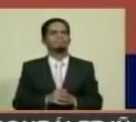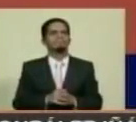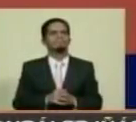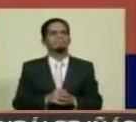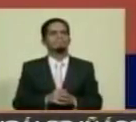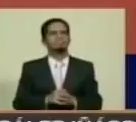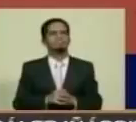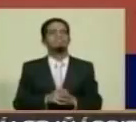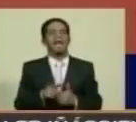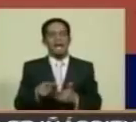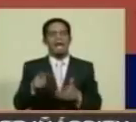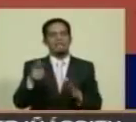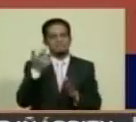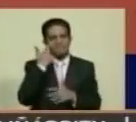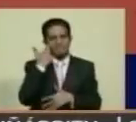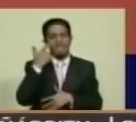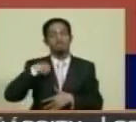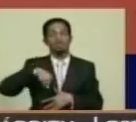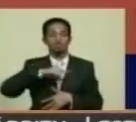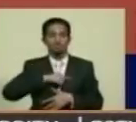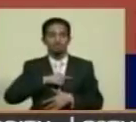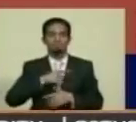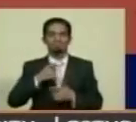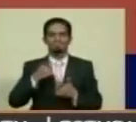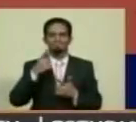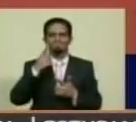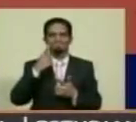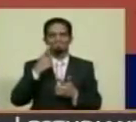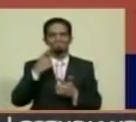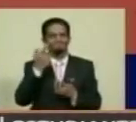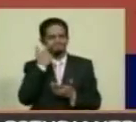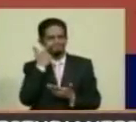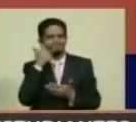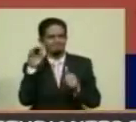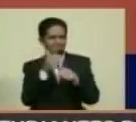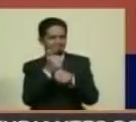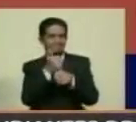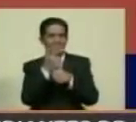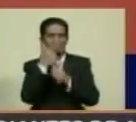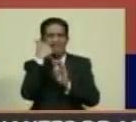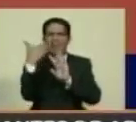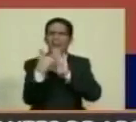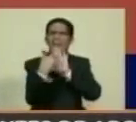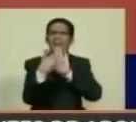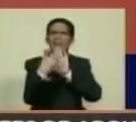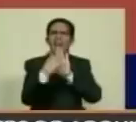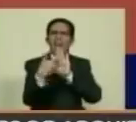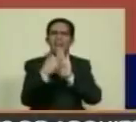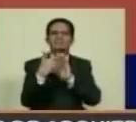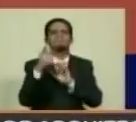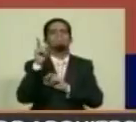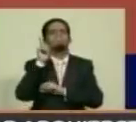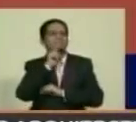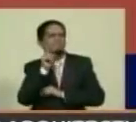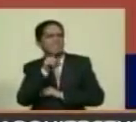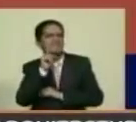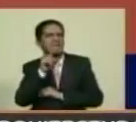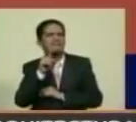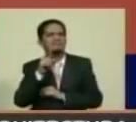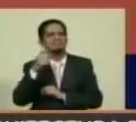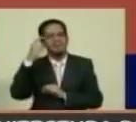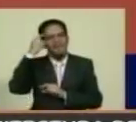continuada de agresión contra Venezuela. Es una agresión continuada contra Venezuela, que va desde las mentiras que a